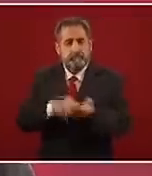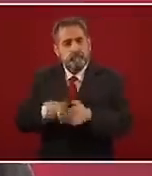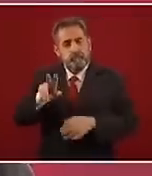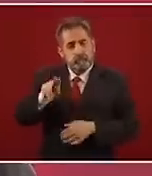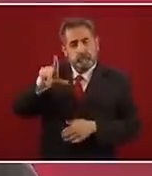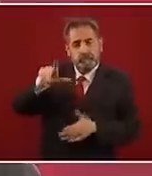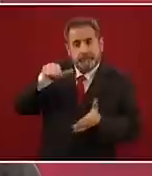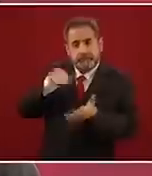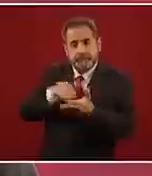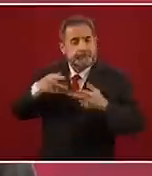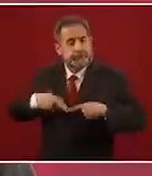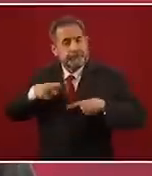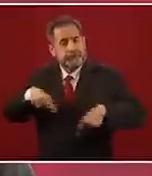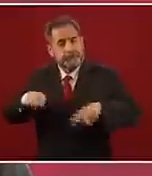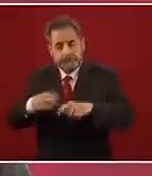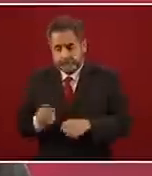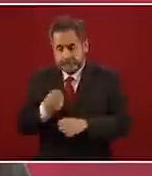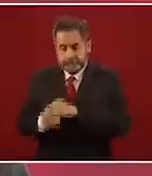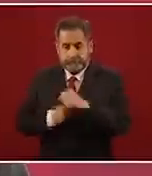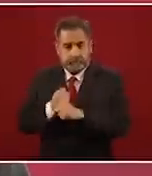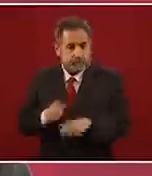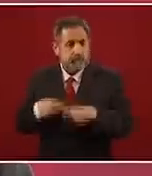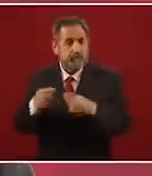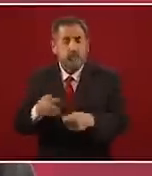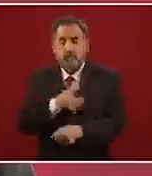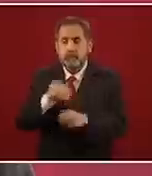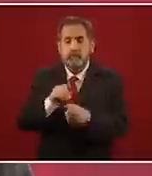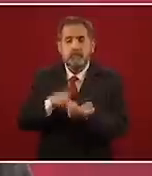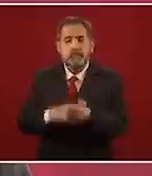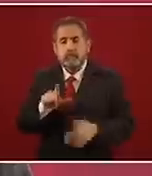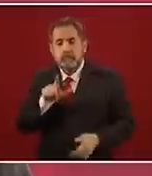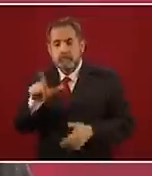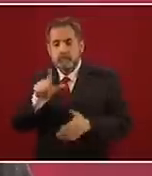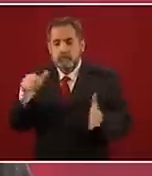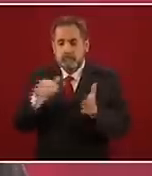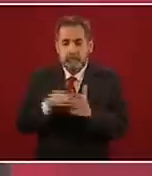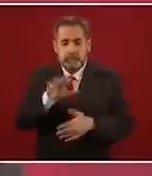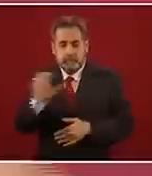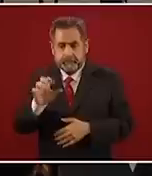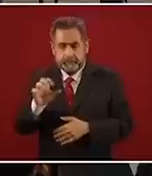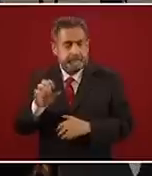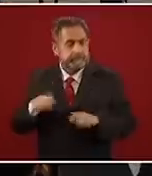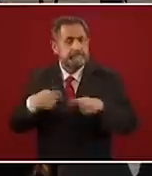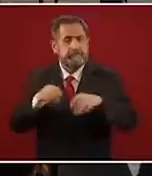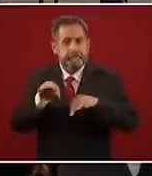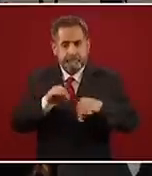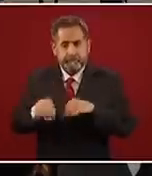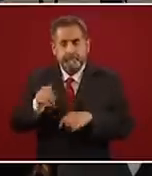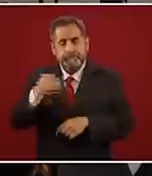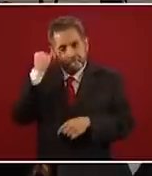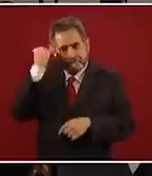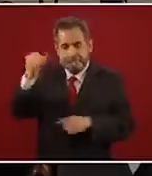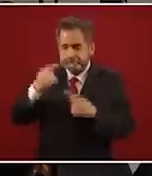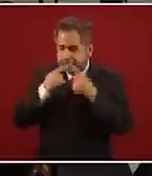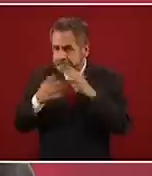mil trabajadores. En este año estaríamos alrededor de 17 mil trabajadores. Pero estos son criterios que